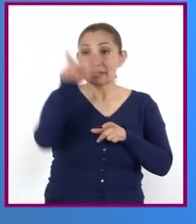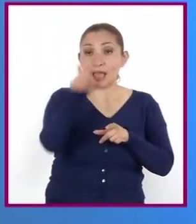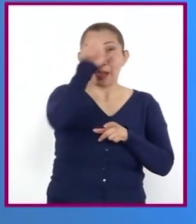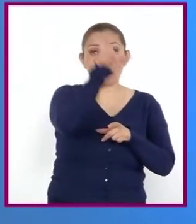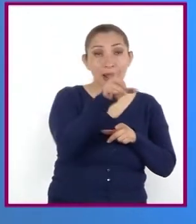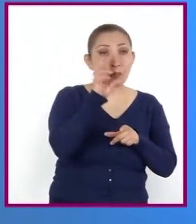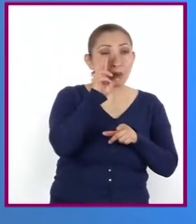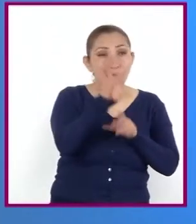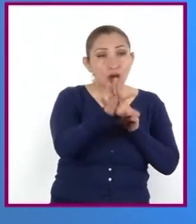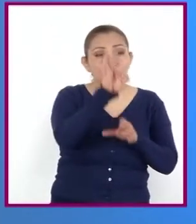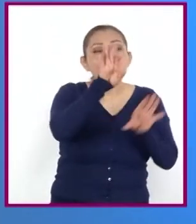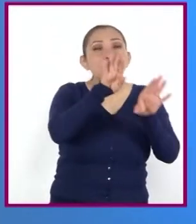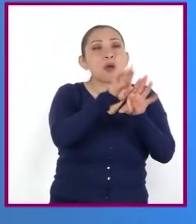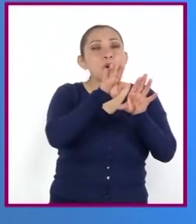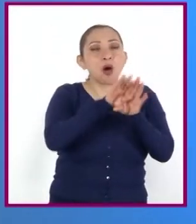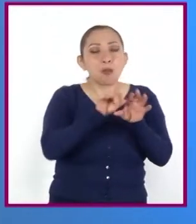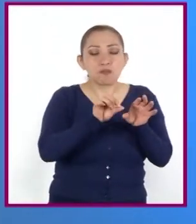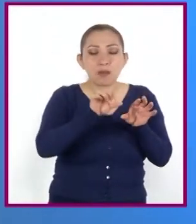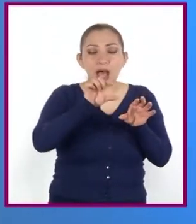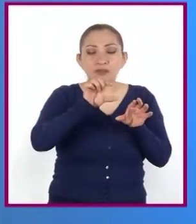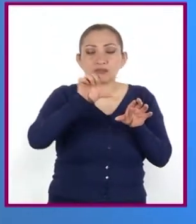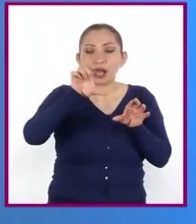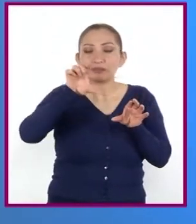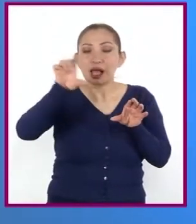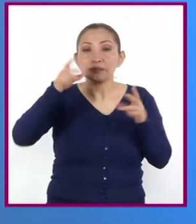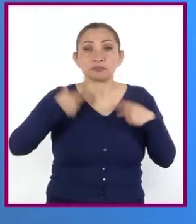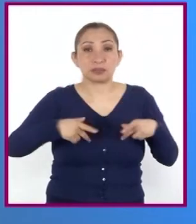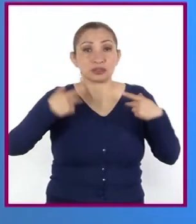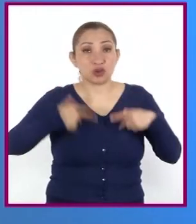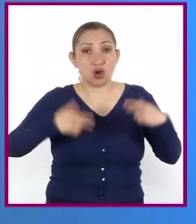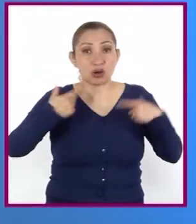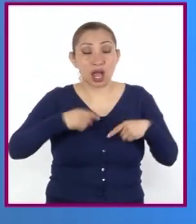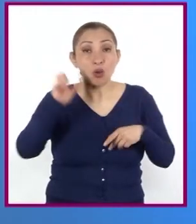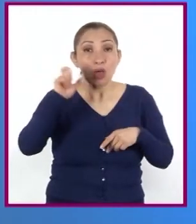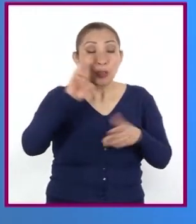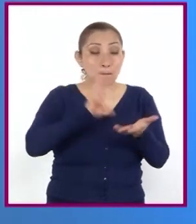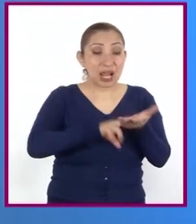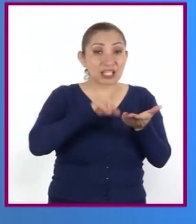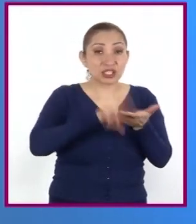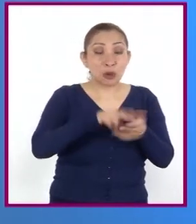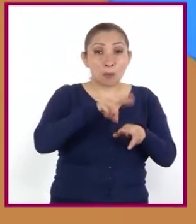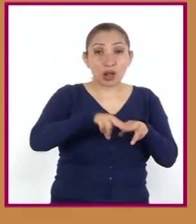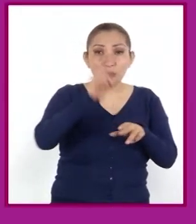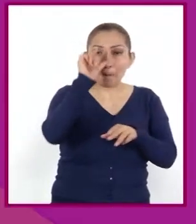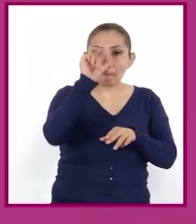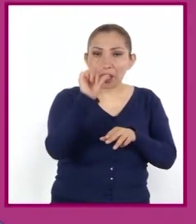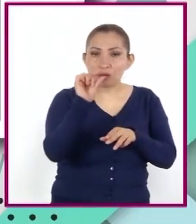permita encontrar cómo va aumentando el número de espectadores al disminuir el costo de la entrada.